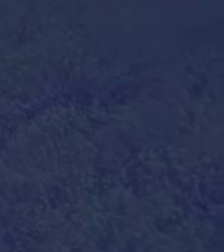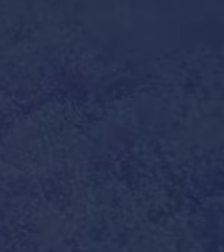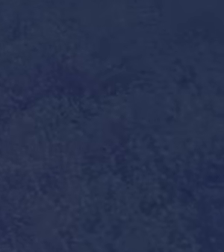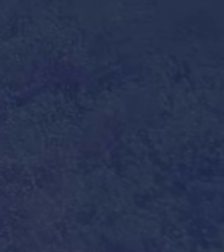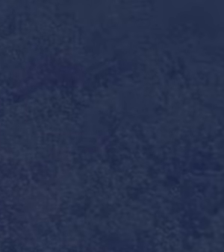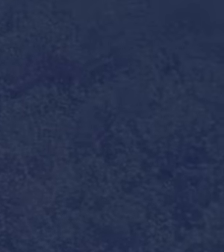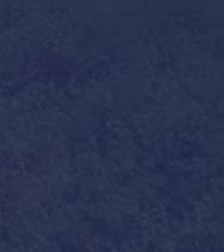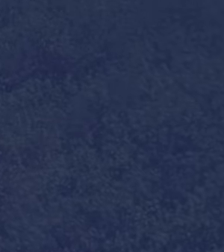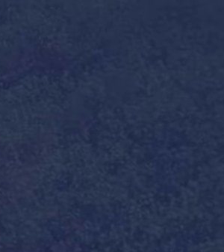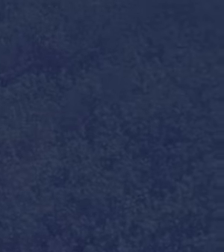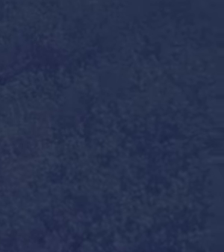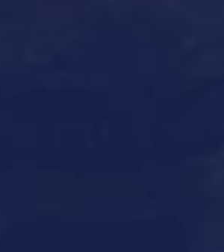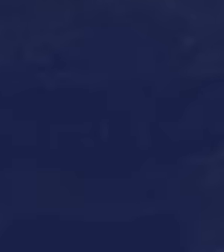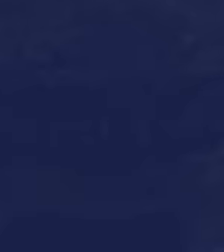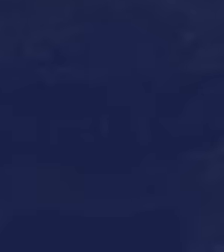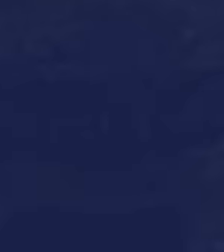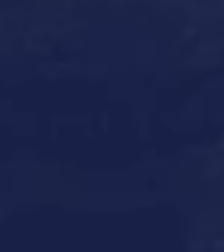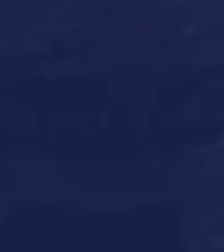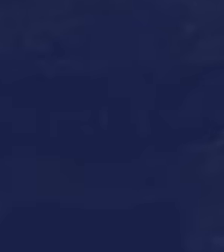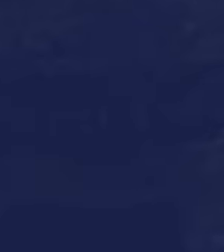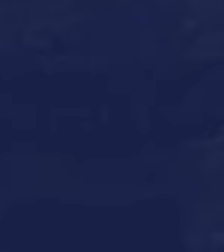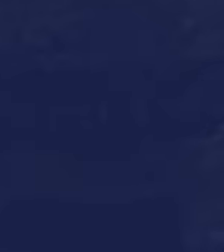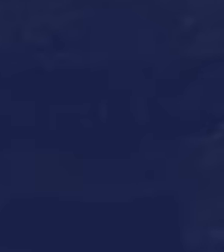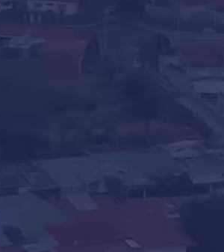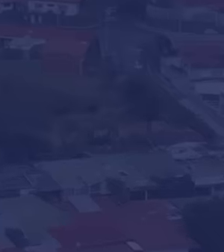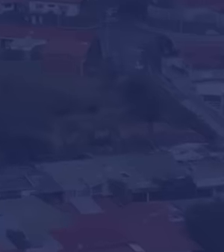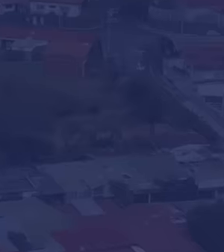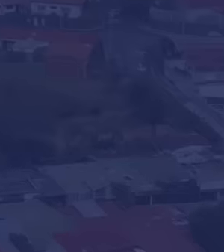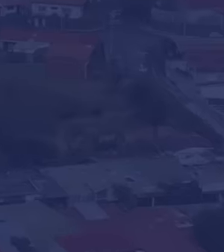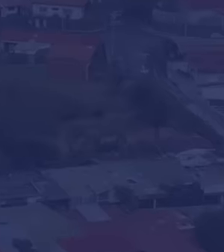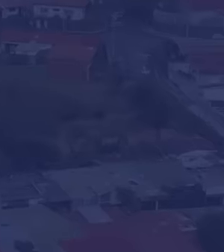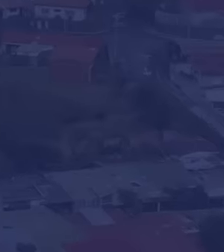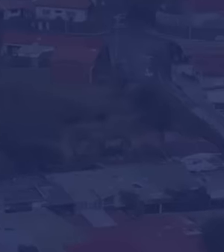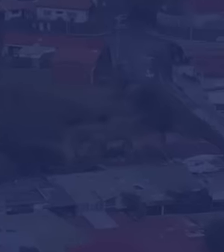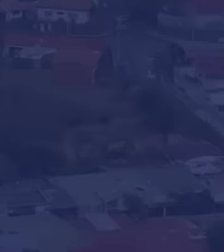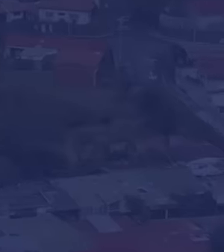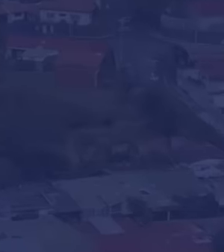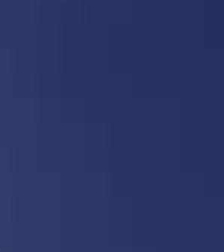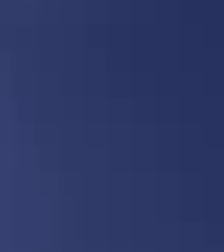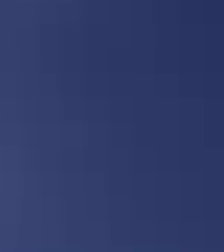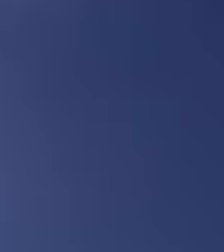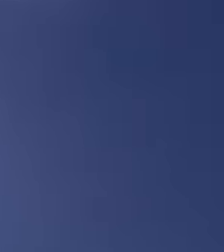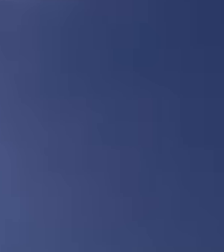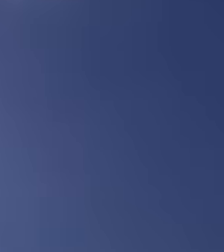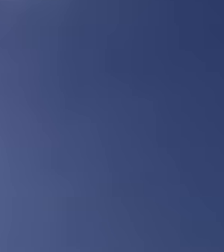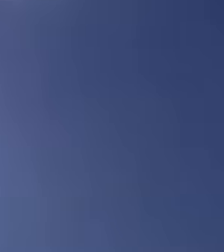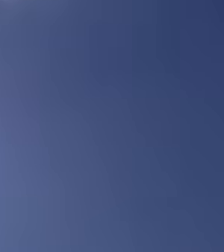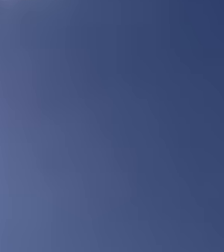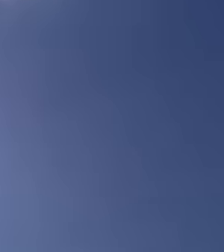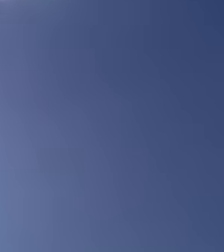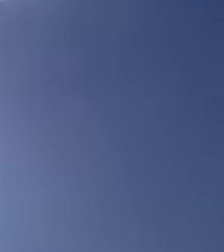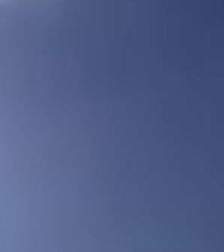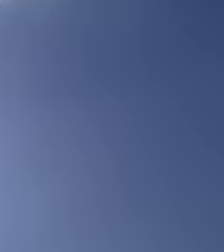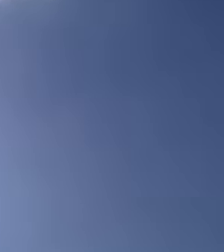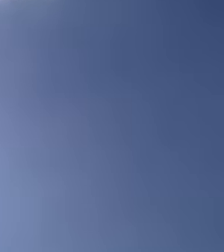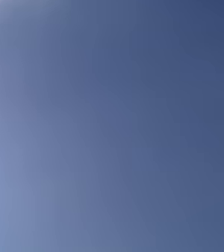un firme propósito: que la próxima generación crezca en un país mejor.